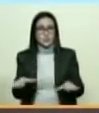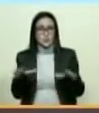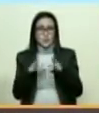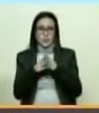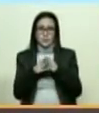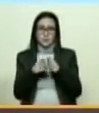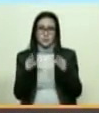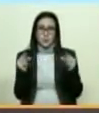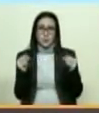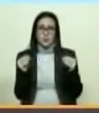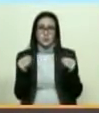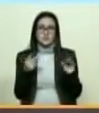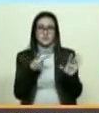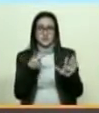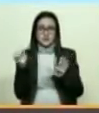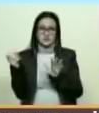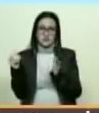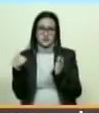todos por un monto de